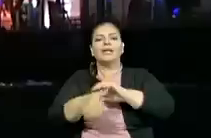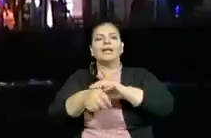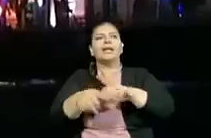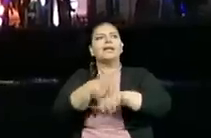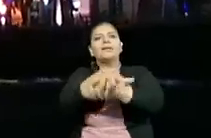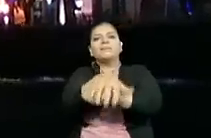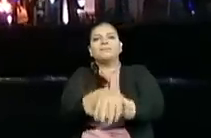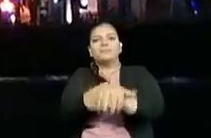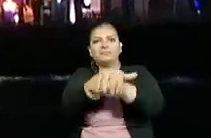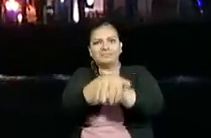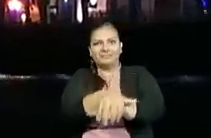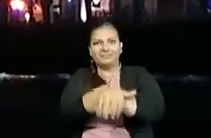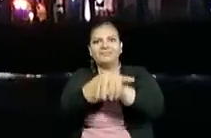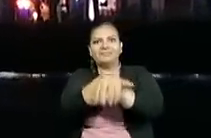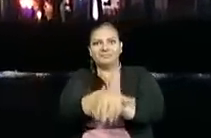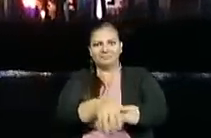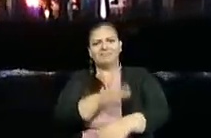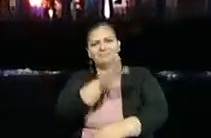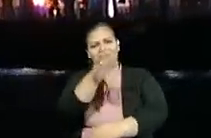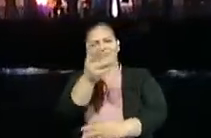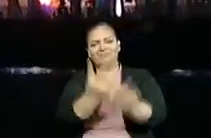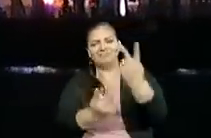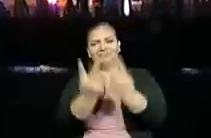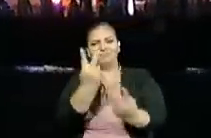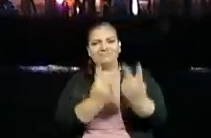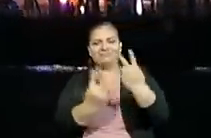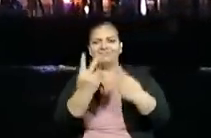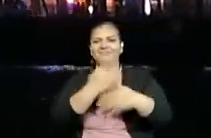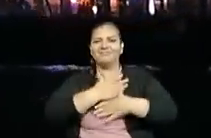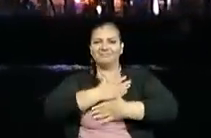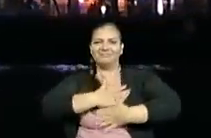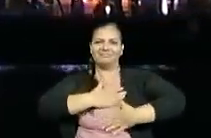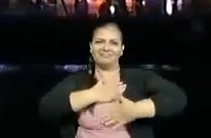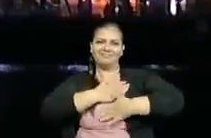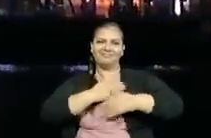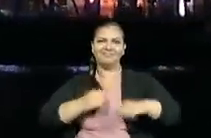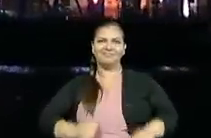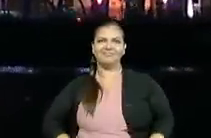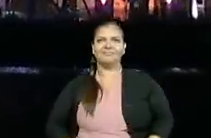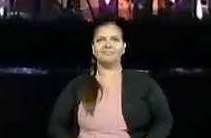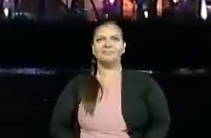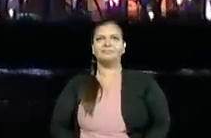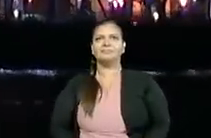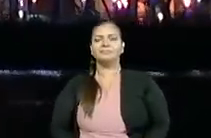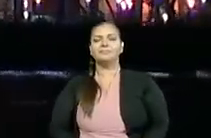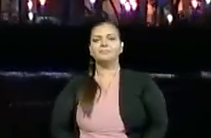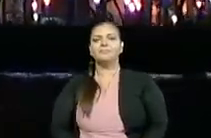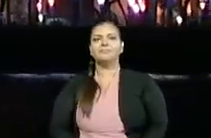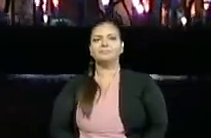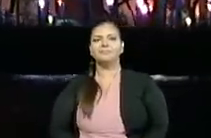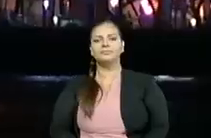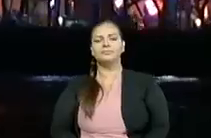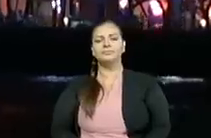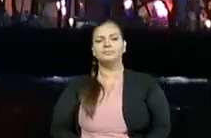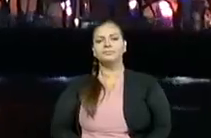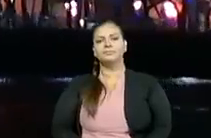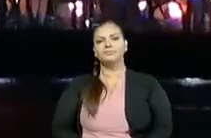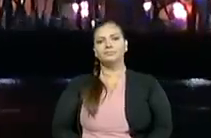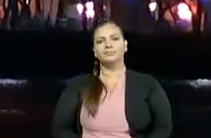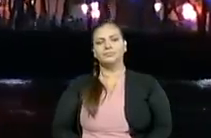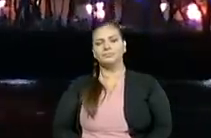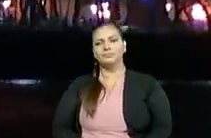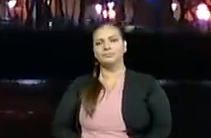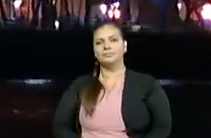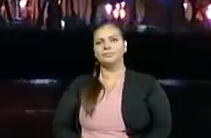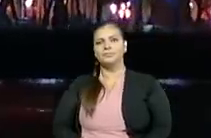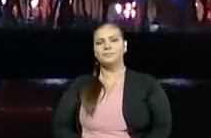del juego de luces artificiales y con colores. Informó Adriana Peralta. En mi tierra hay